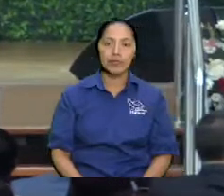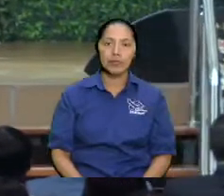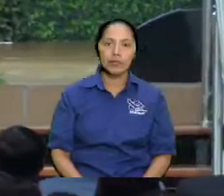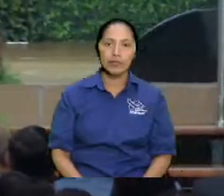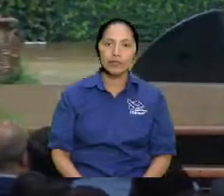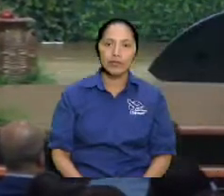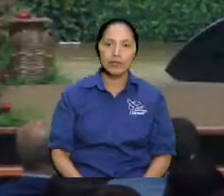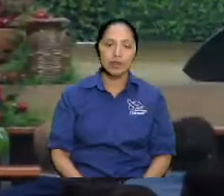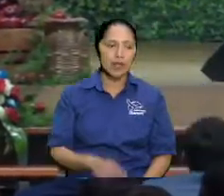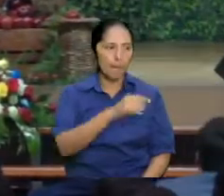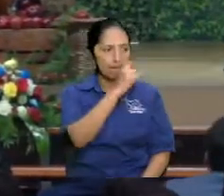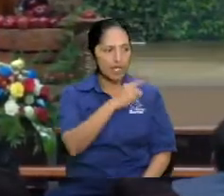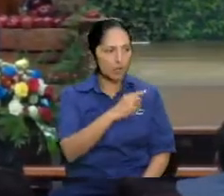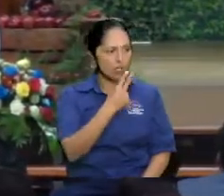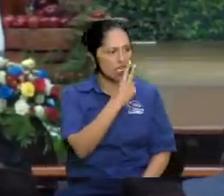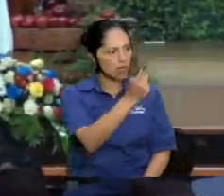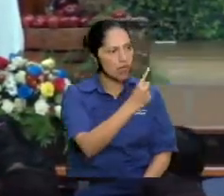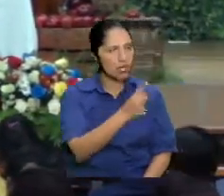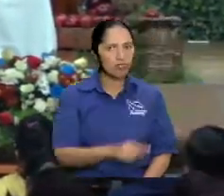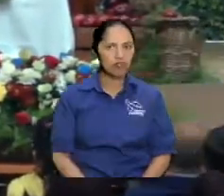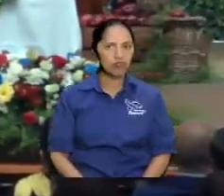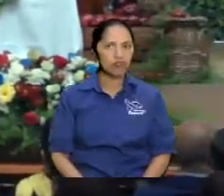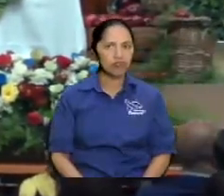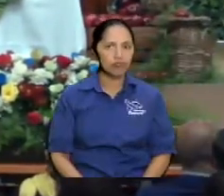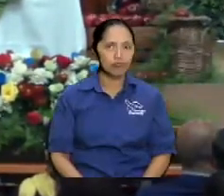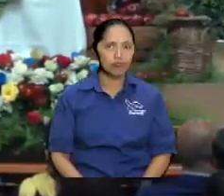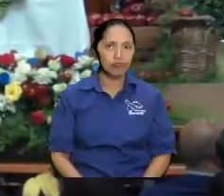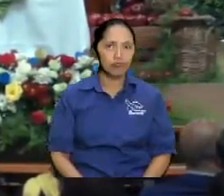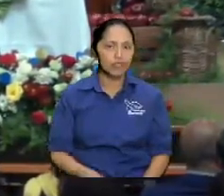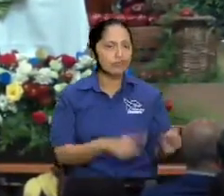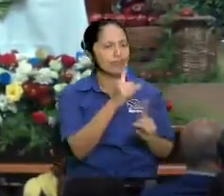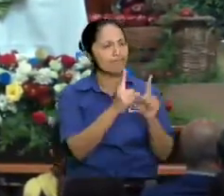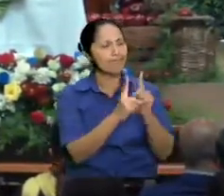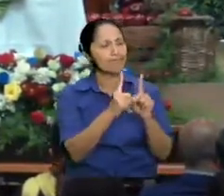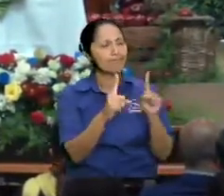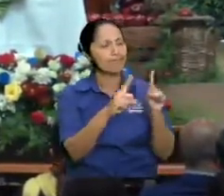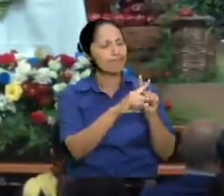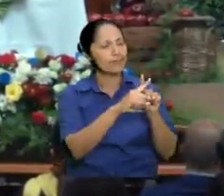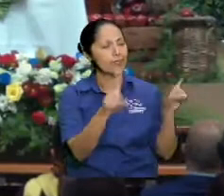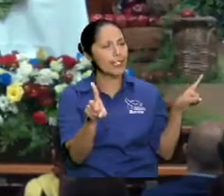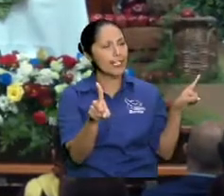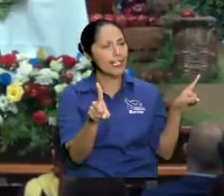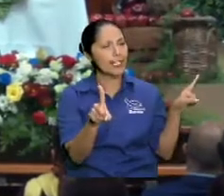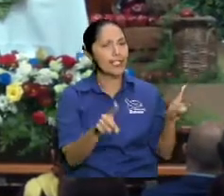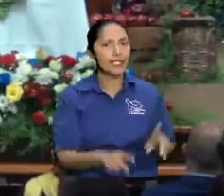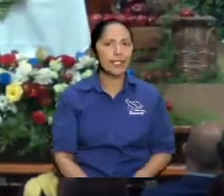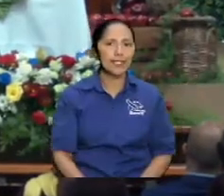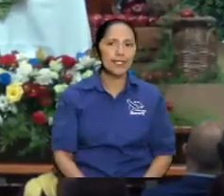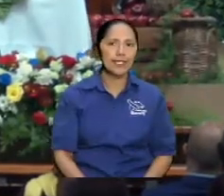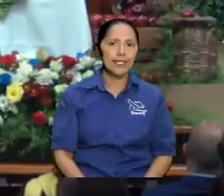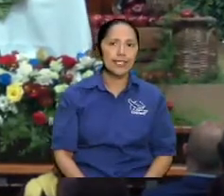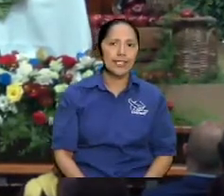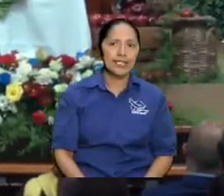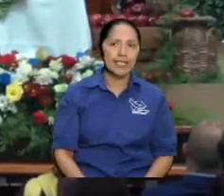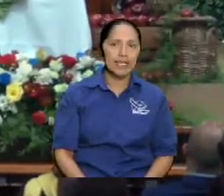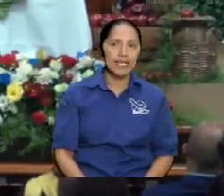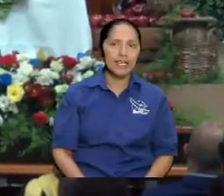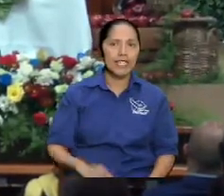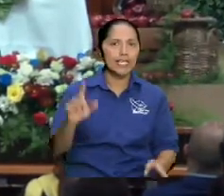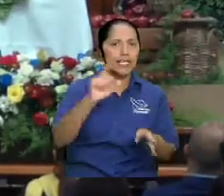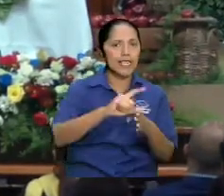O pregúntele usted al hermano, ¿cuál es la diferencia entre que anden detrás de mi pisto, que anden detrás de mí, y que yo sea mercancía?